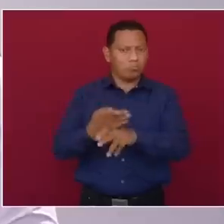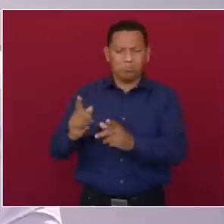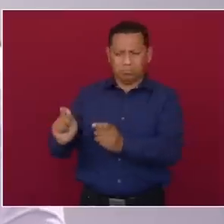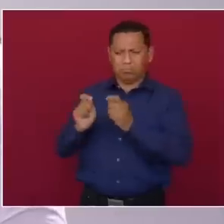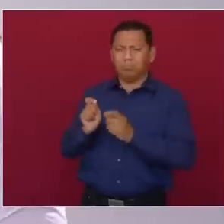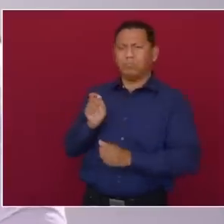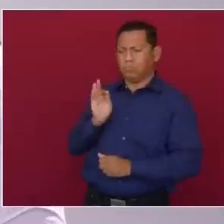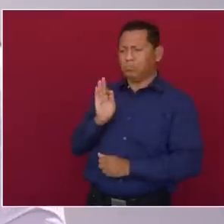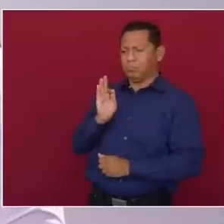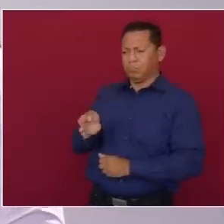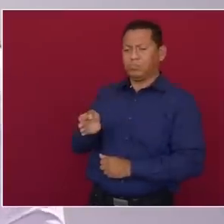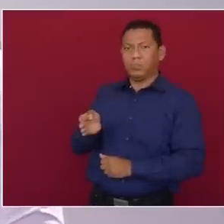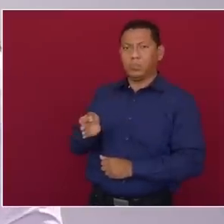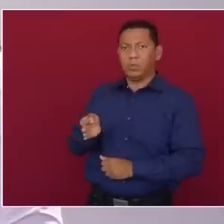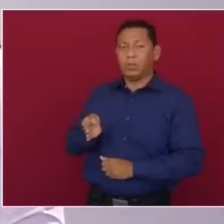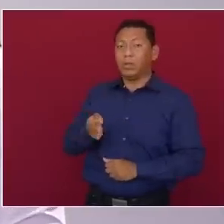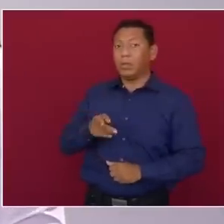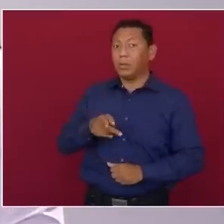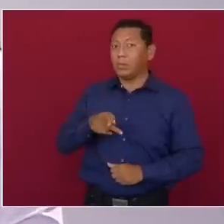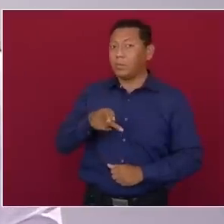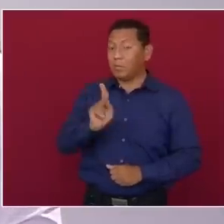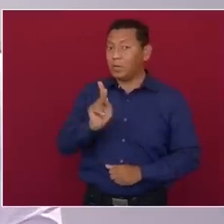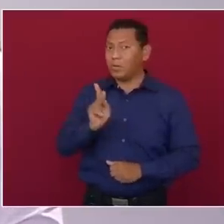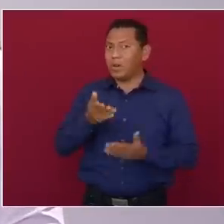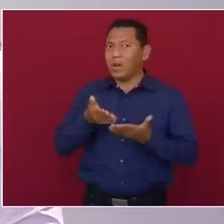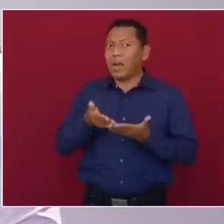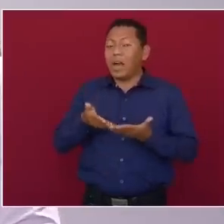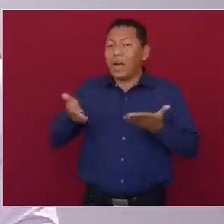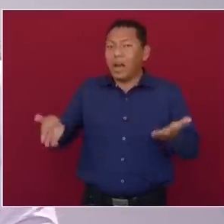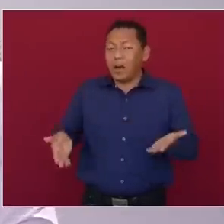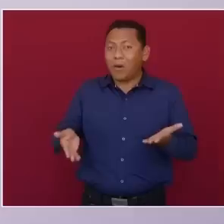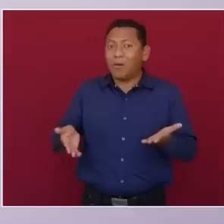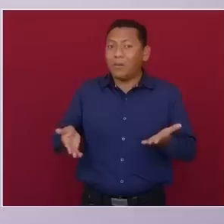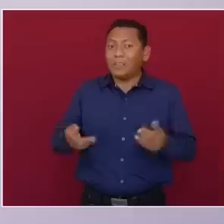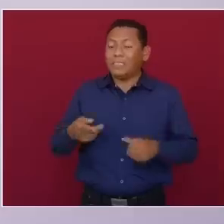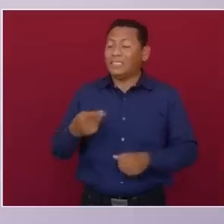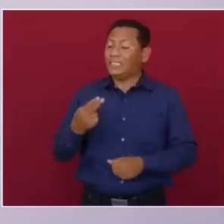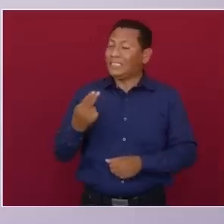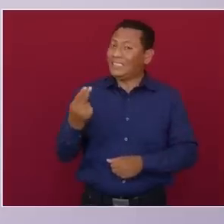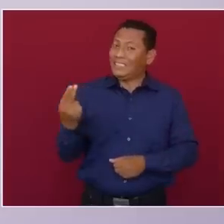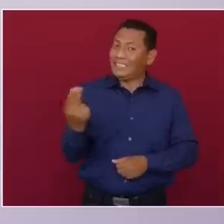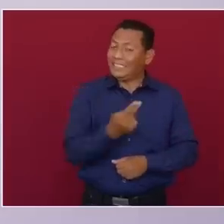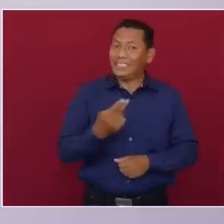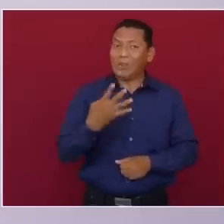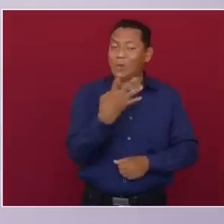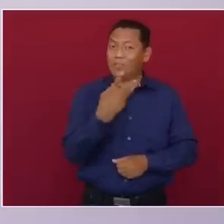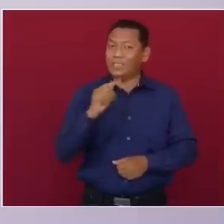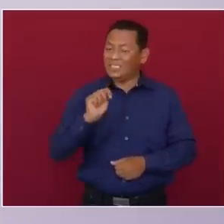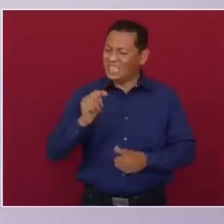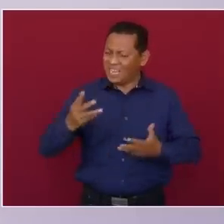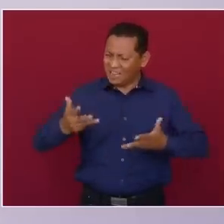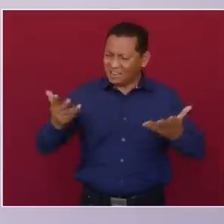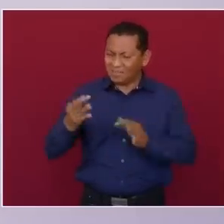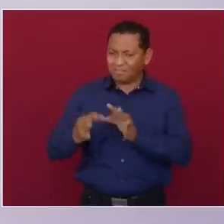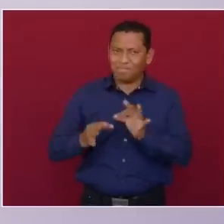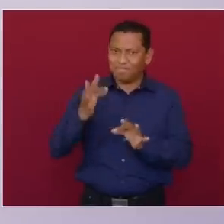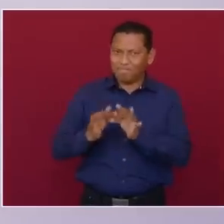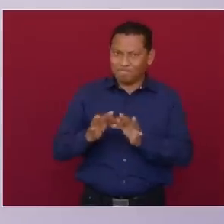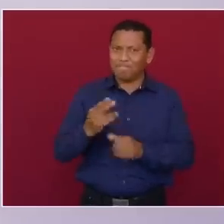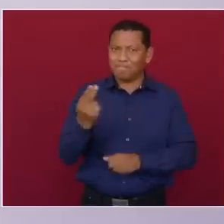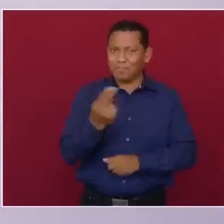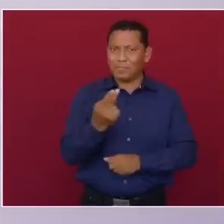responsabilidad, pero este es tiempo de arrojo, es lo que nos demanda la Cuarta Transformación. Con